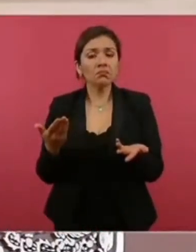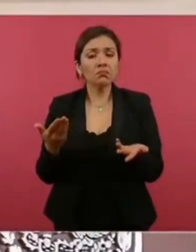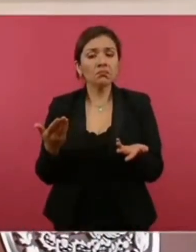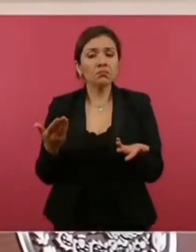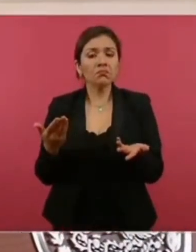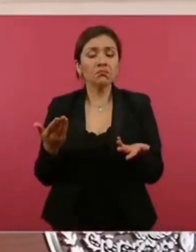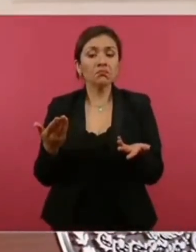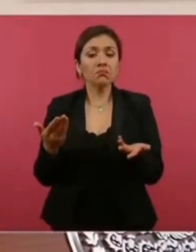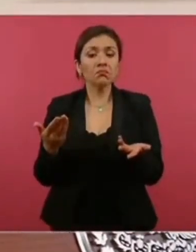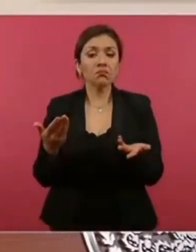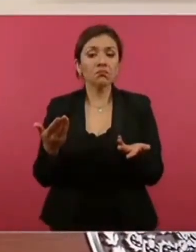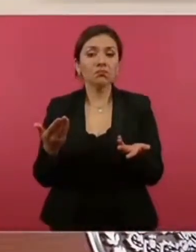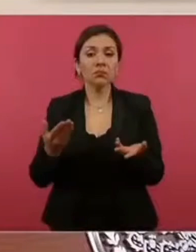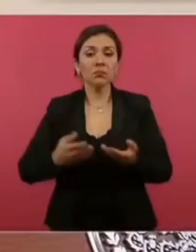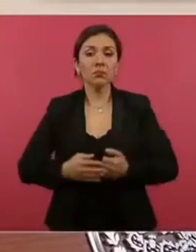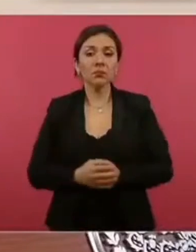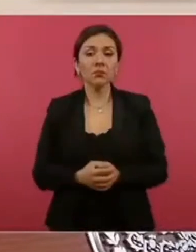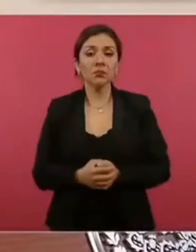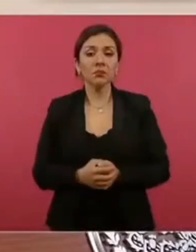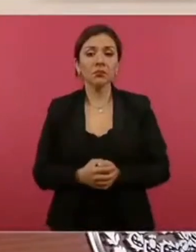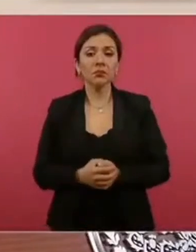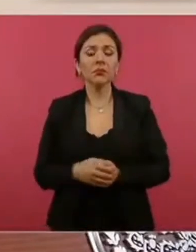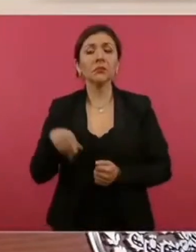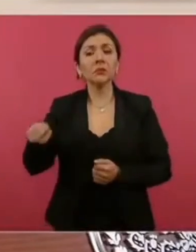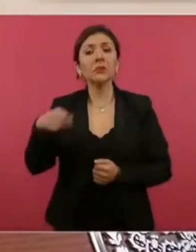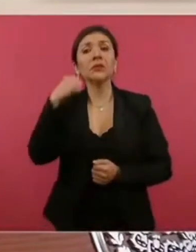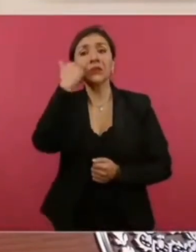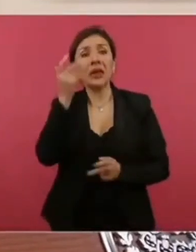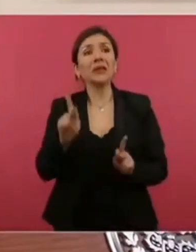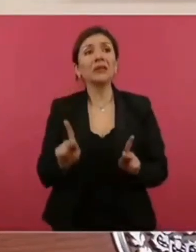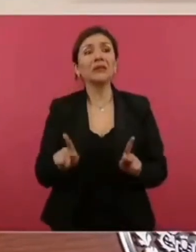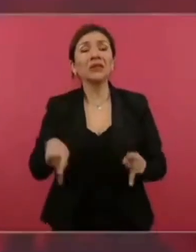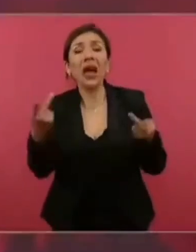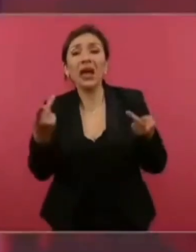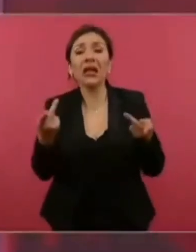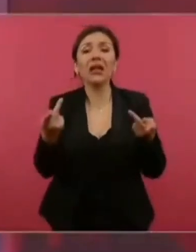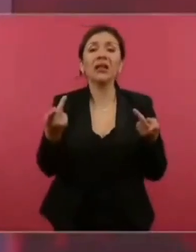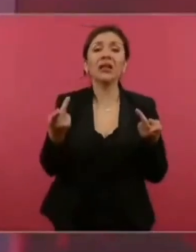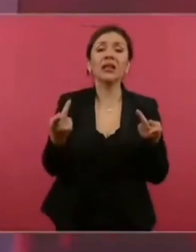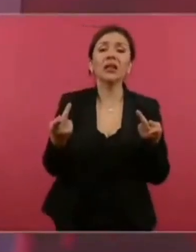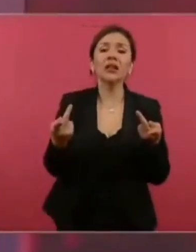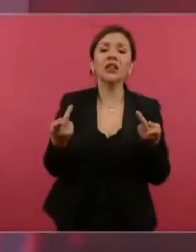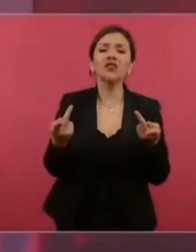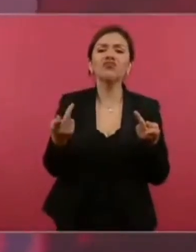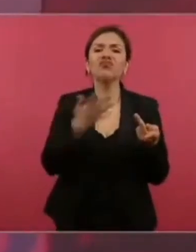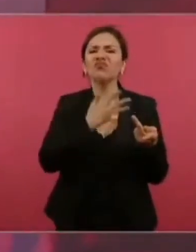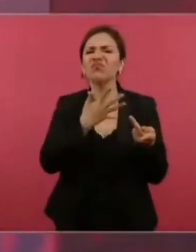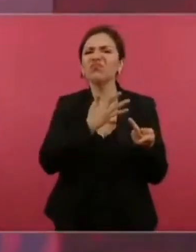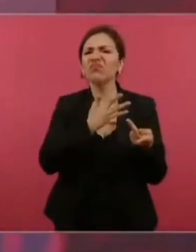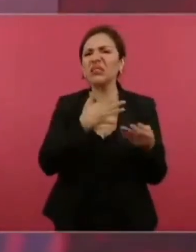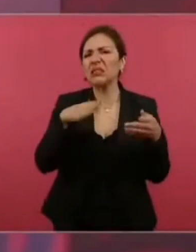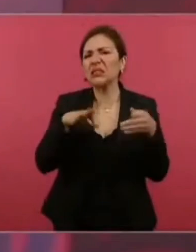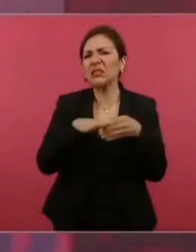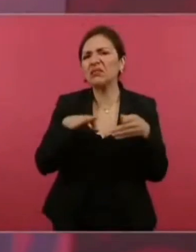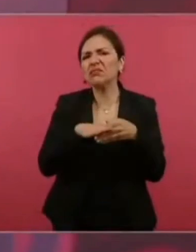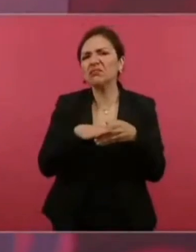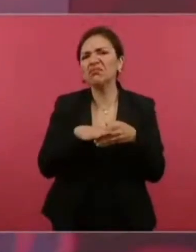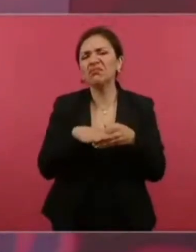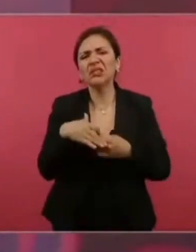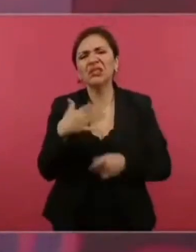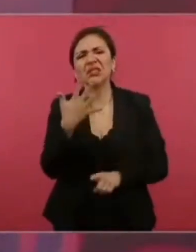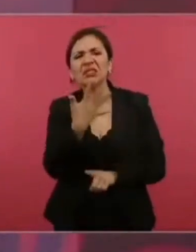Como se puso en venta y habían como cinco o seis